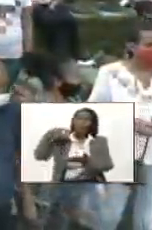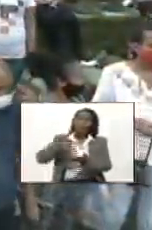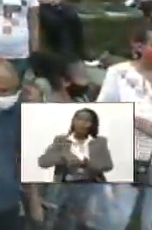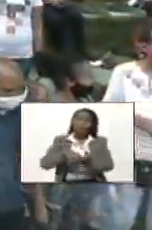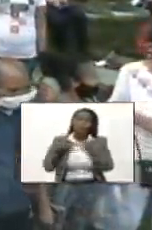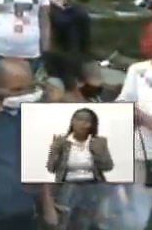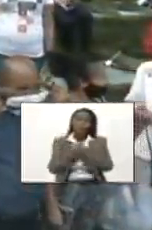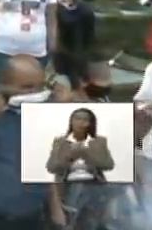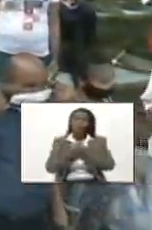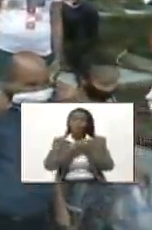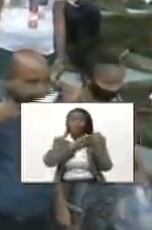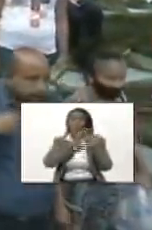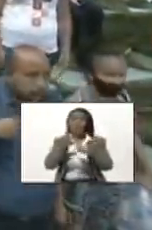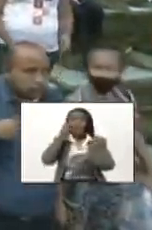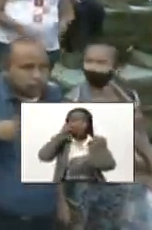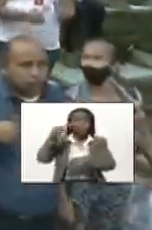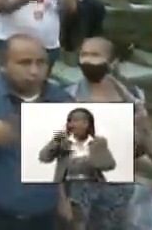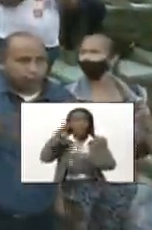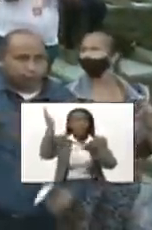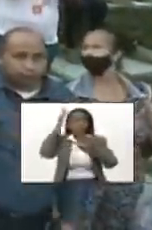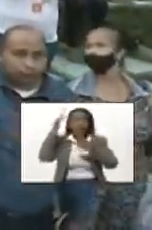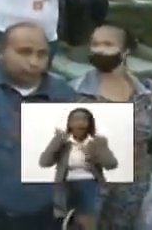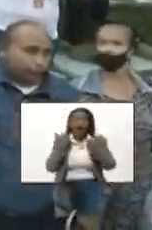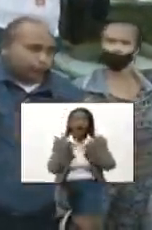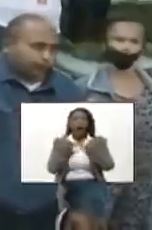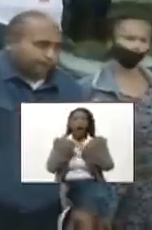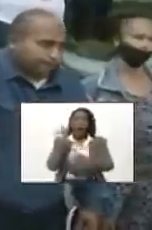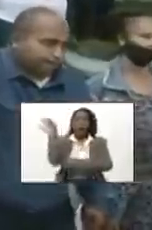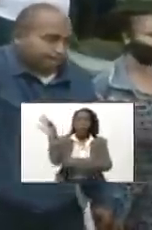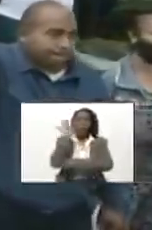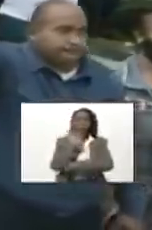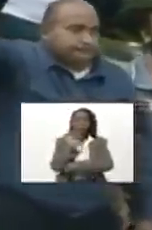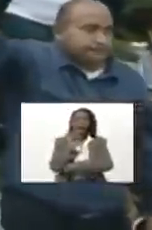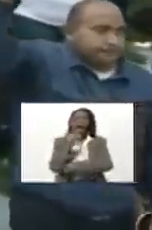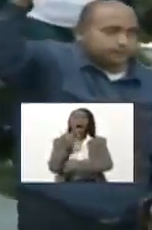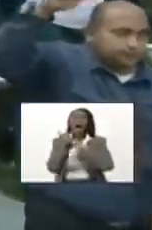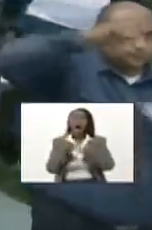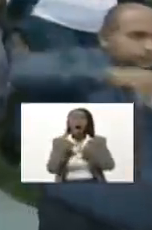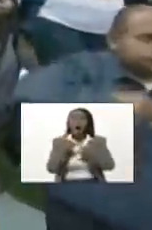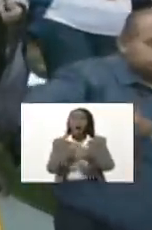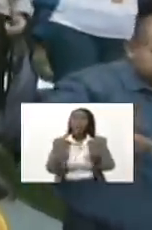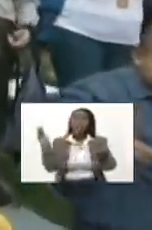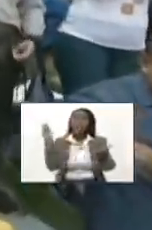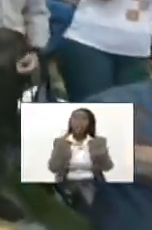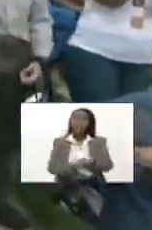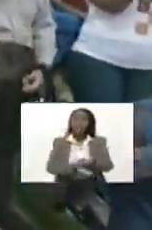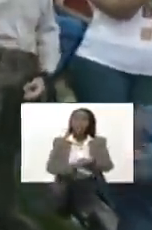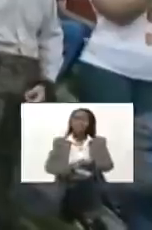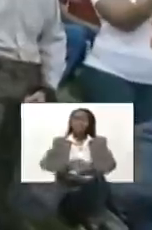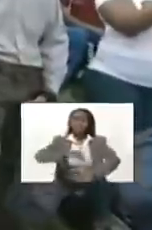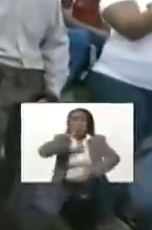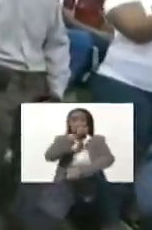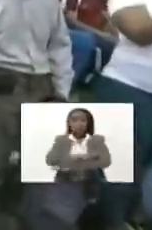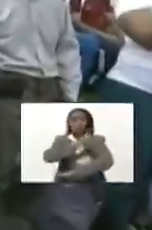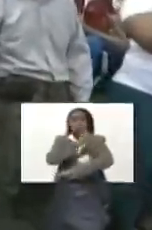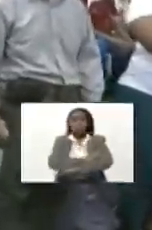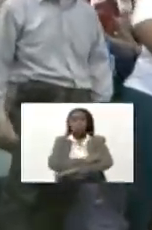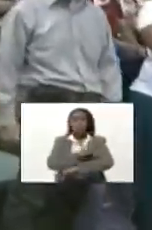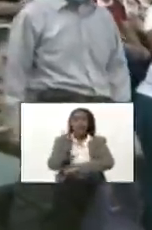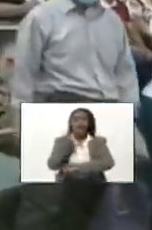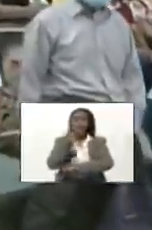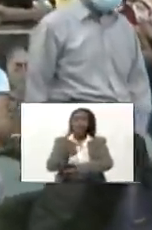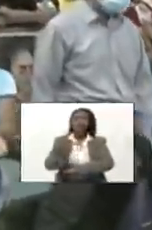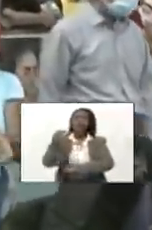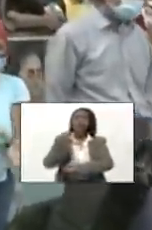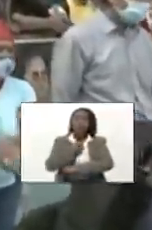con los pueblos indígenas. Y a él le dijeron, te vamos a pasar al tribunal disciplinario. Y él dijo,